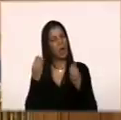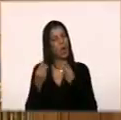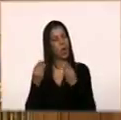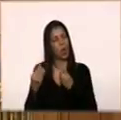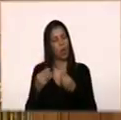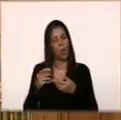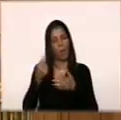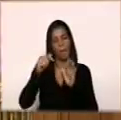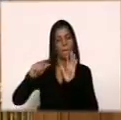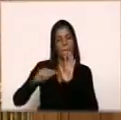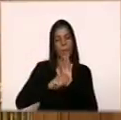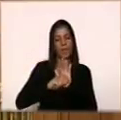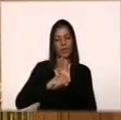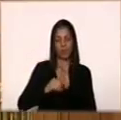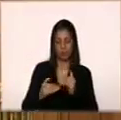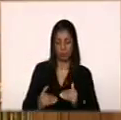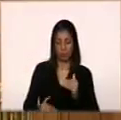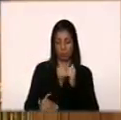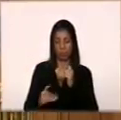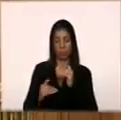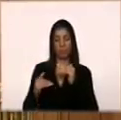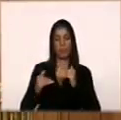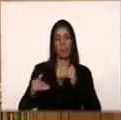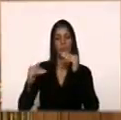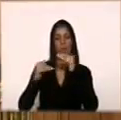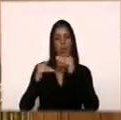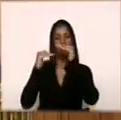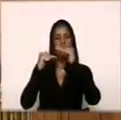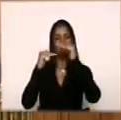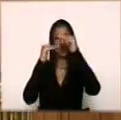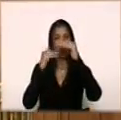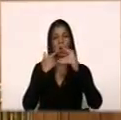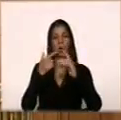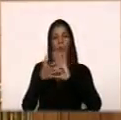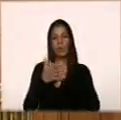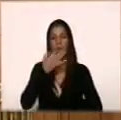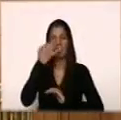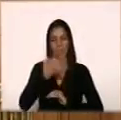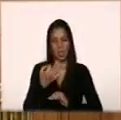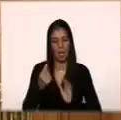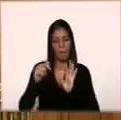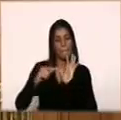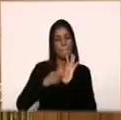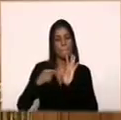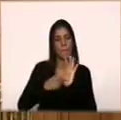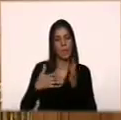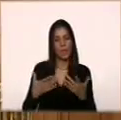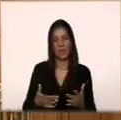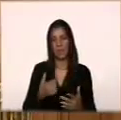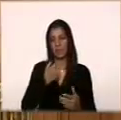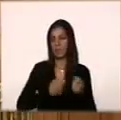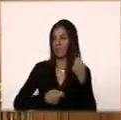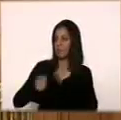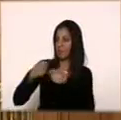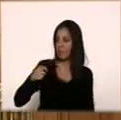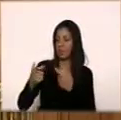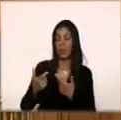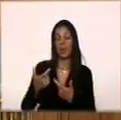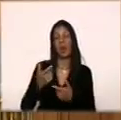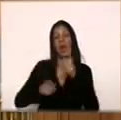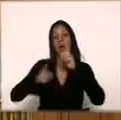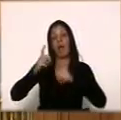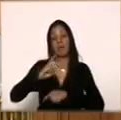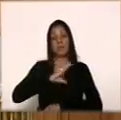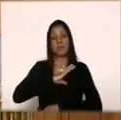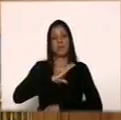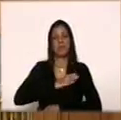costo, cuánto es el valor real de un producto que sale al mercado, porque muchas veces los patronos en nuestro país se han